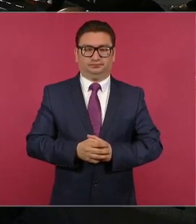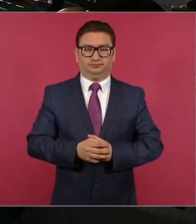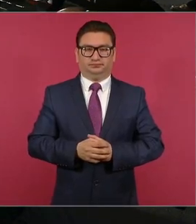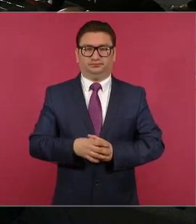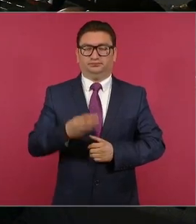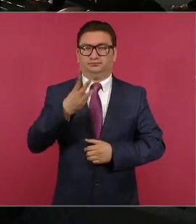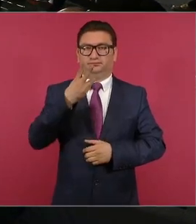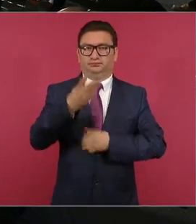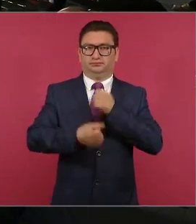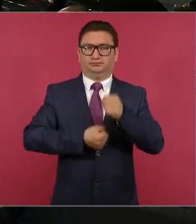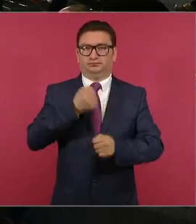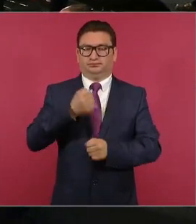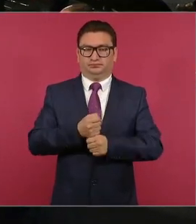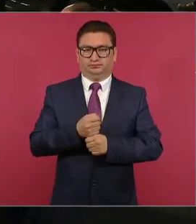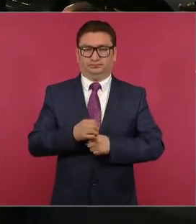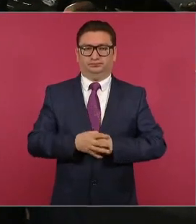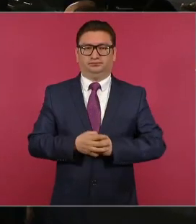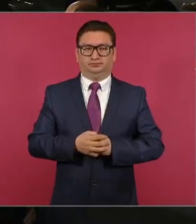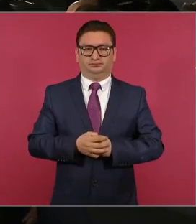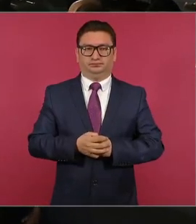Tres años, ¿no? Hasta el 2026.